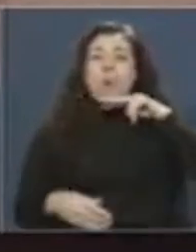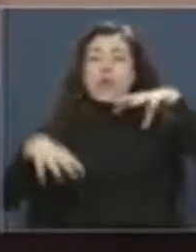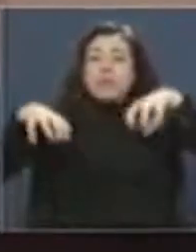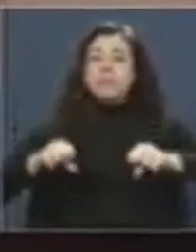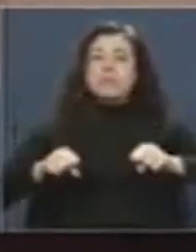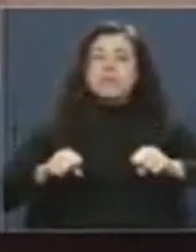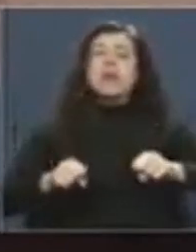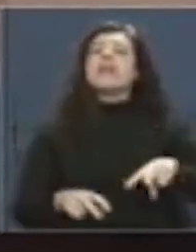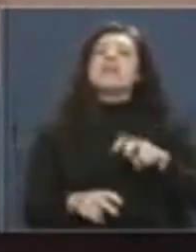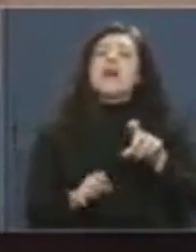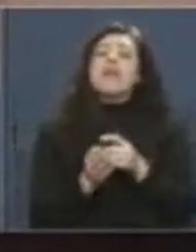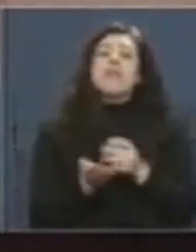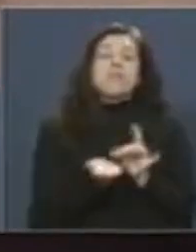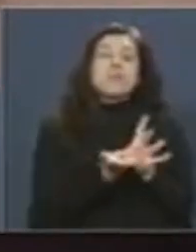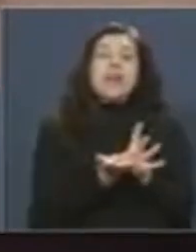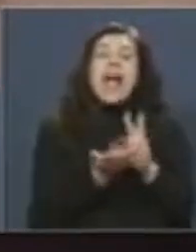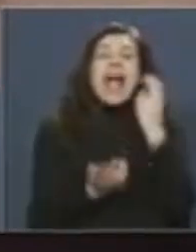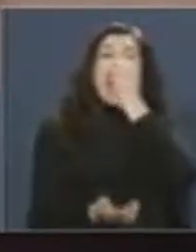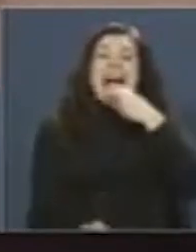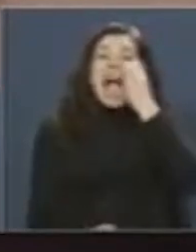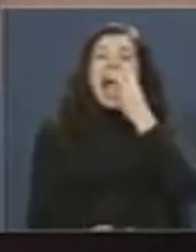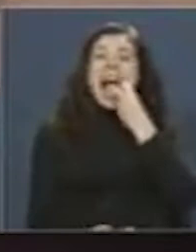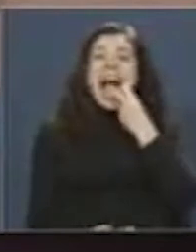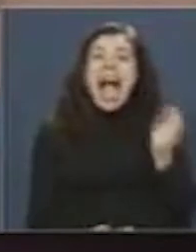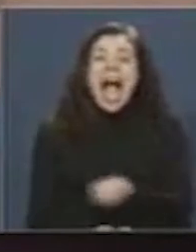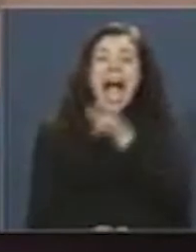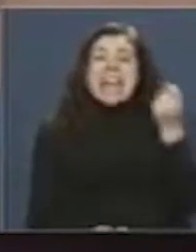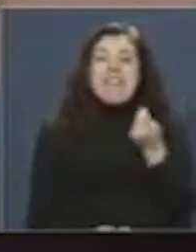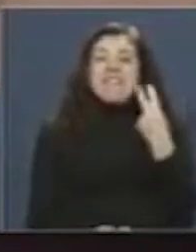nacional y elimina el idioma árabe del Estado de Israel.